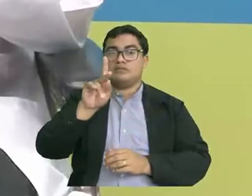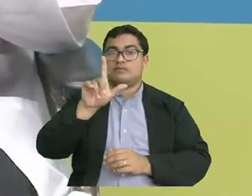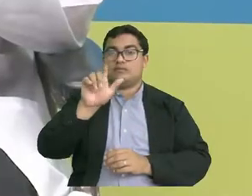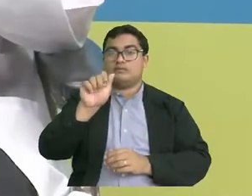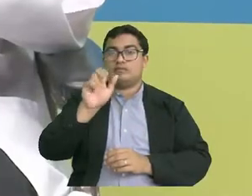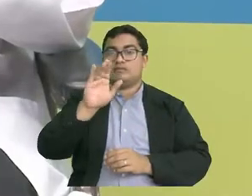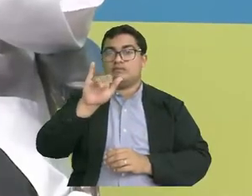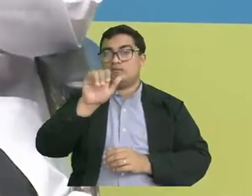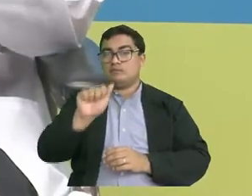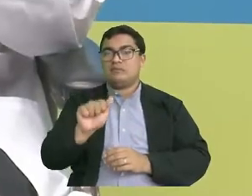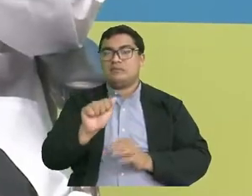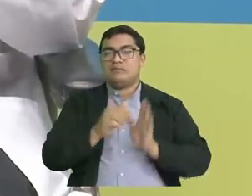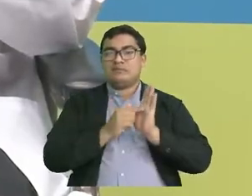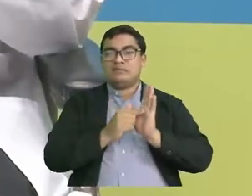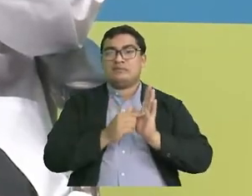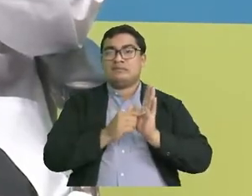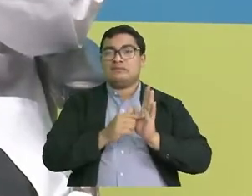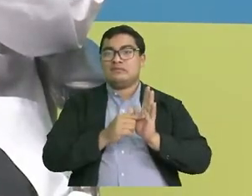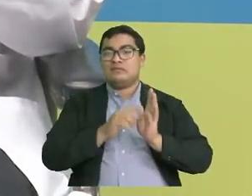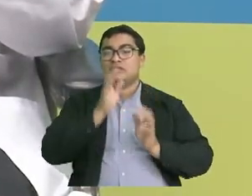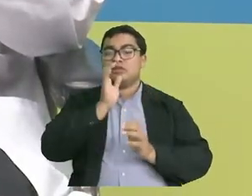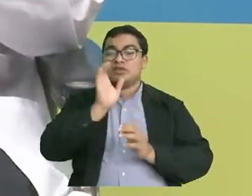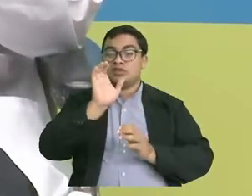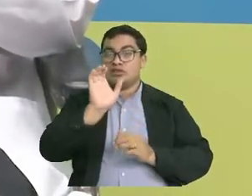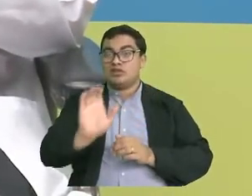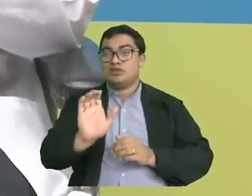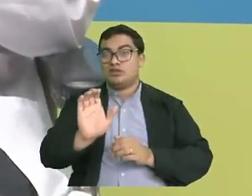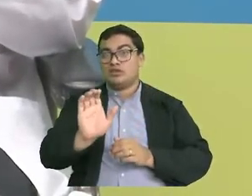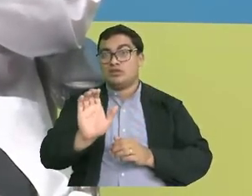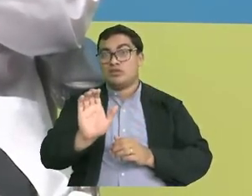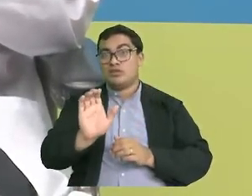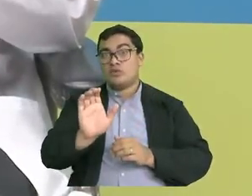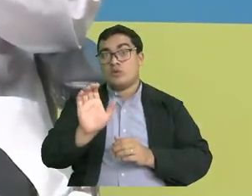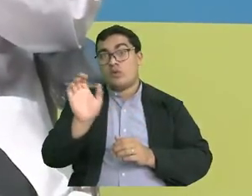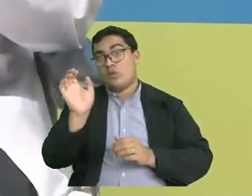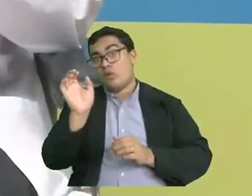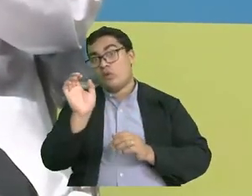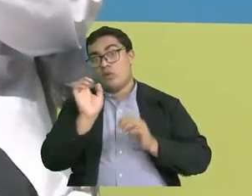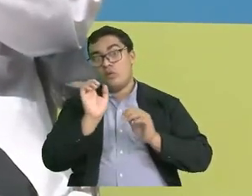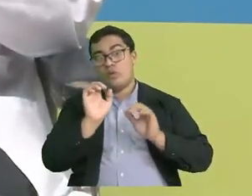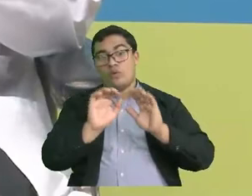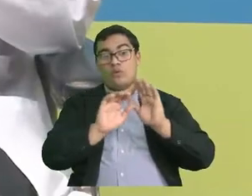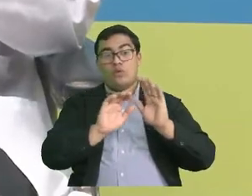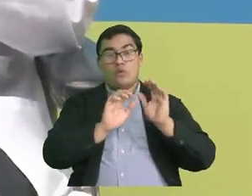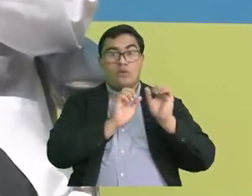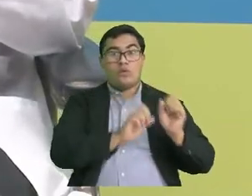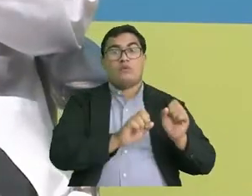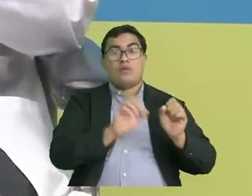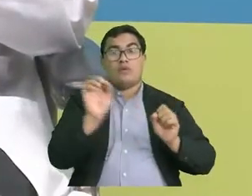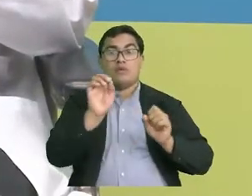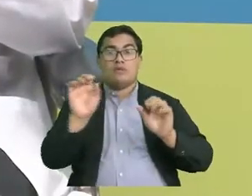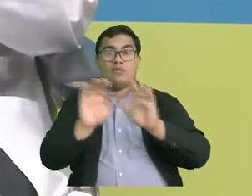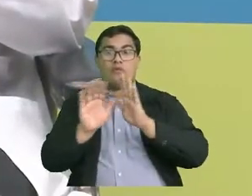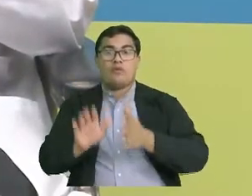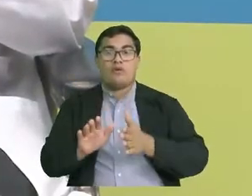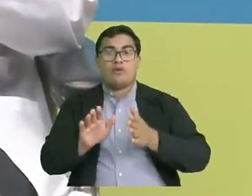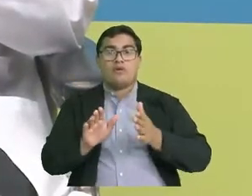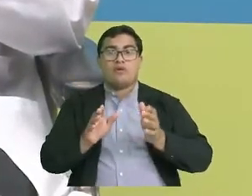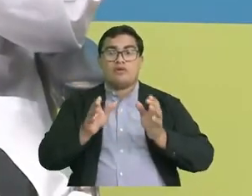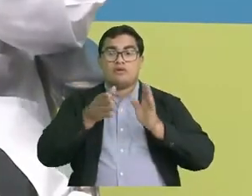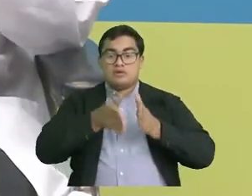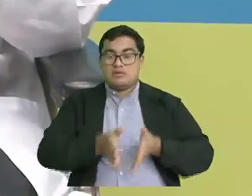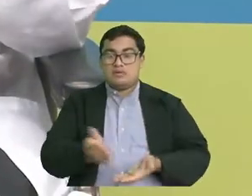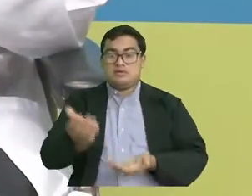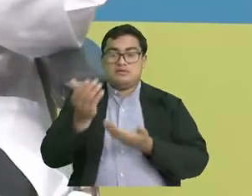algunas veces, como les decía, el niño ya puede nacer, o la niña, perdón, la niña puede nacer como que fuera un varón